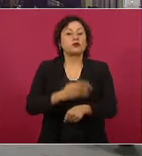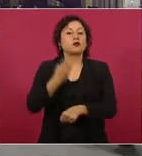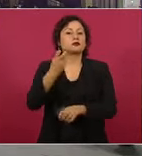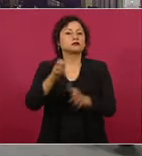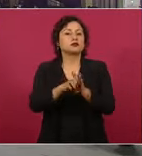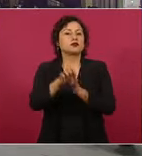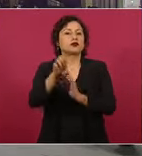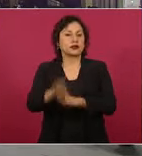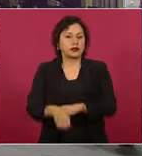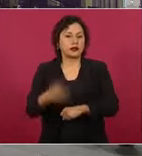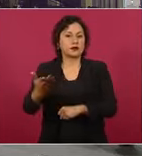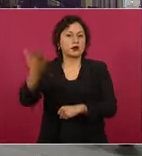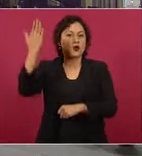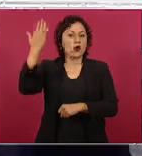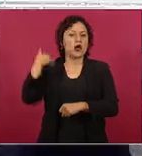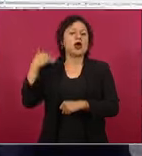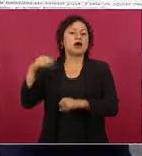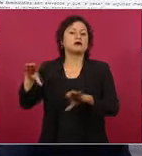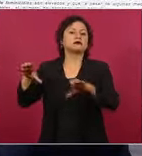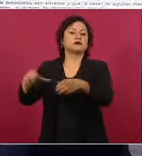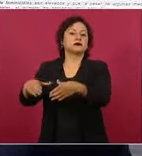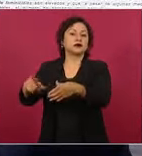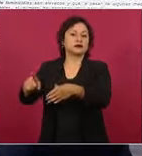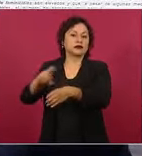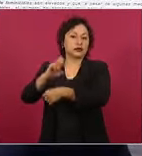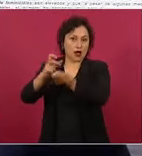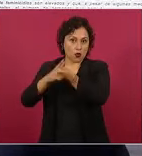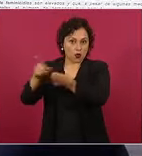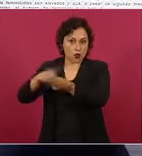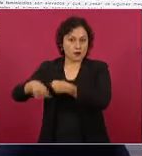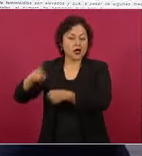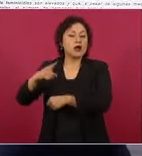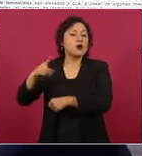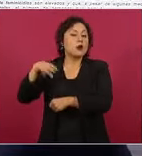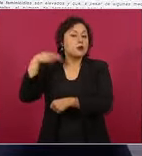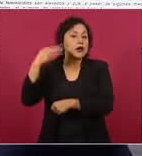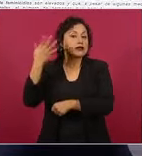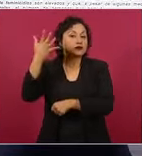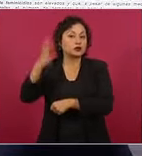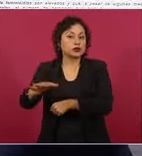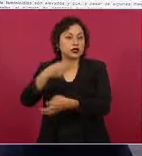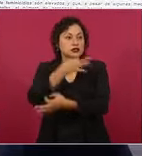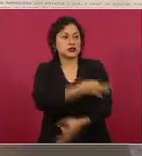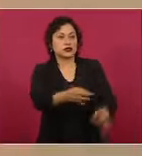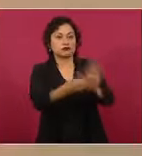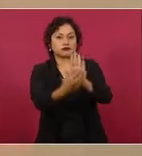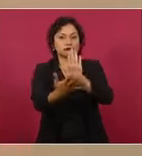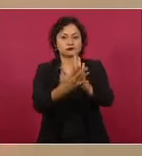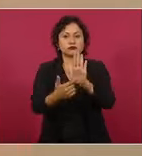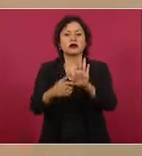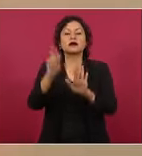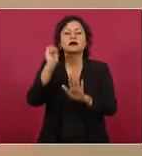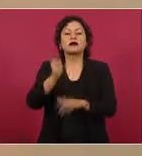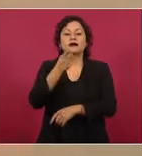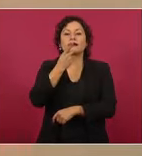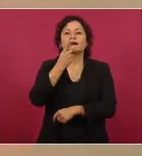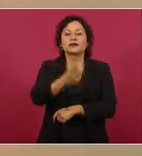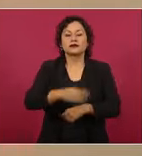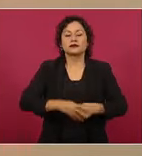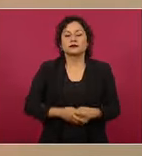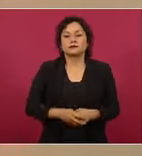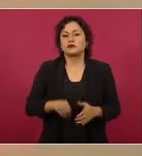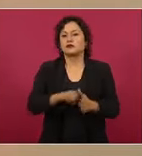emitió el Parlamento Europeo el 10 de marzo, donde sin tomar en cuenta todas las detenciones, todas